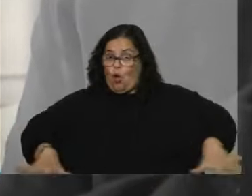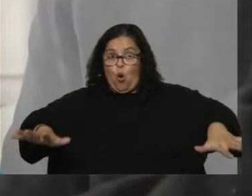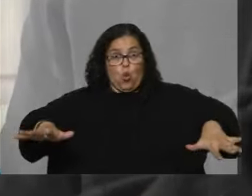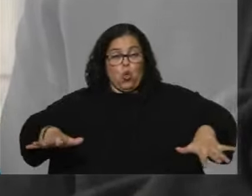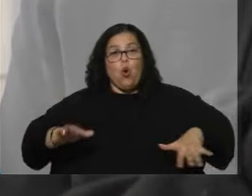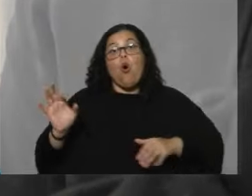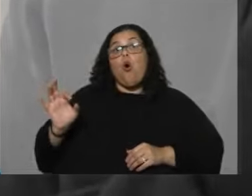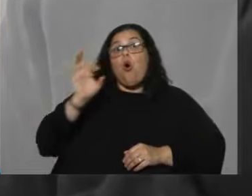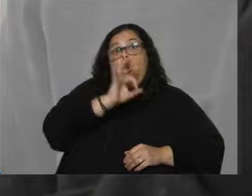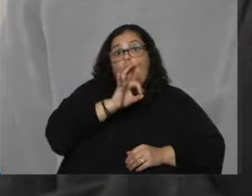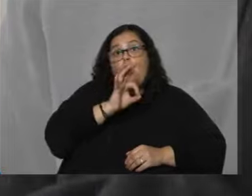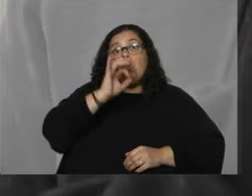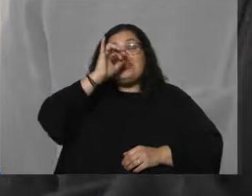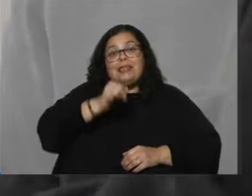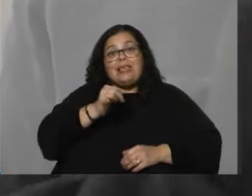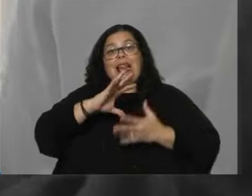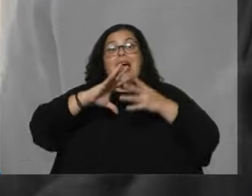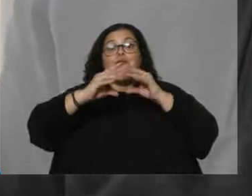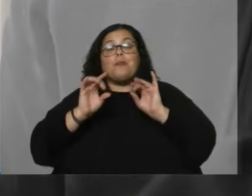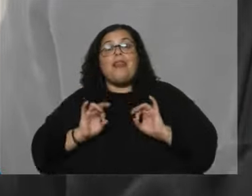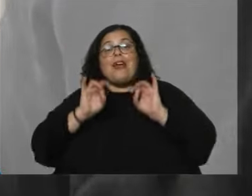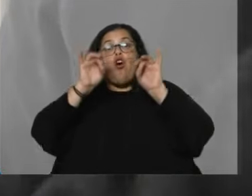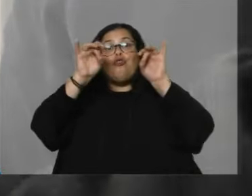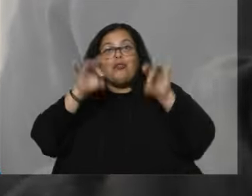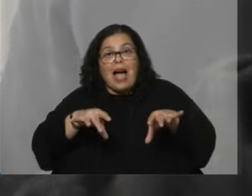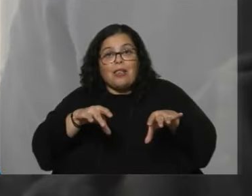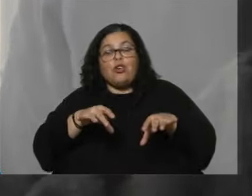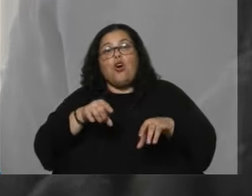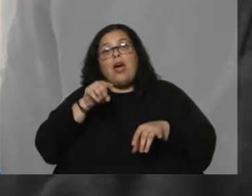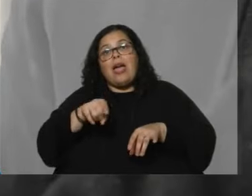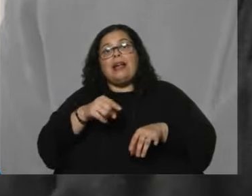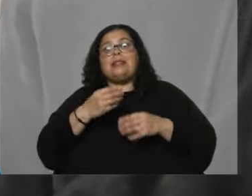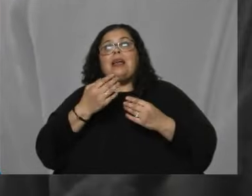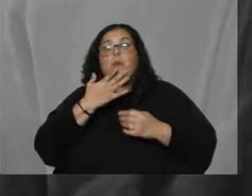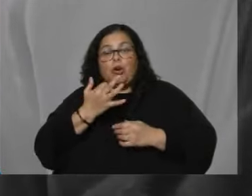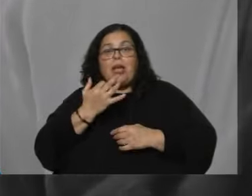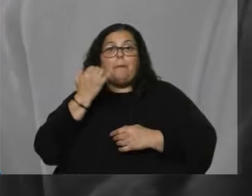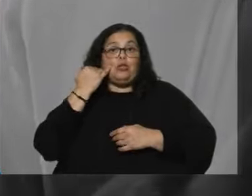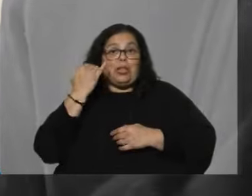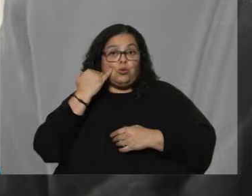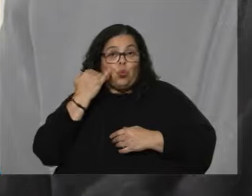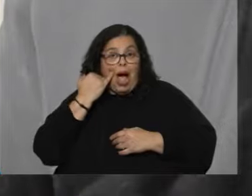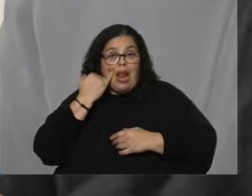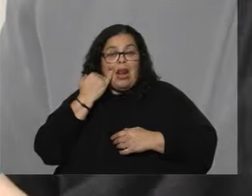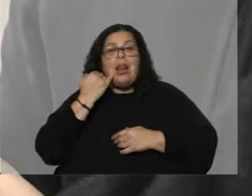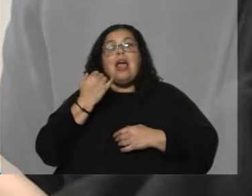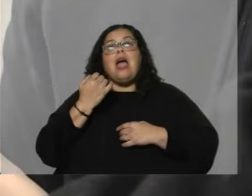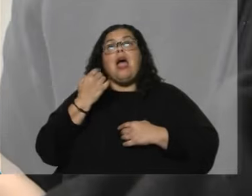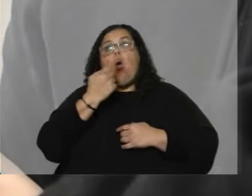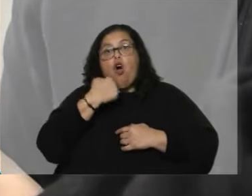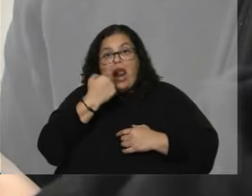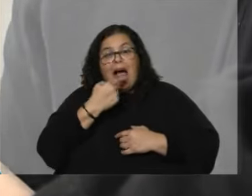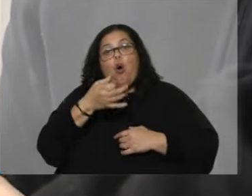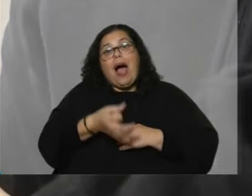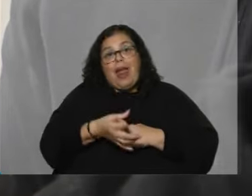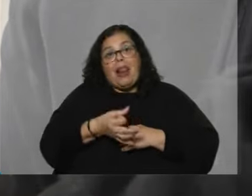cuerpo, o si la vía de transmisión original es la exposición a mucosas genitales, oral o anal. En ese